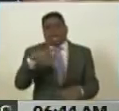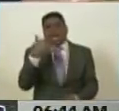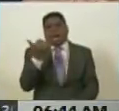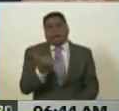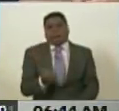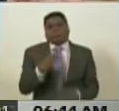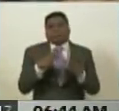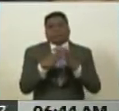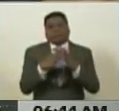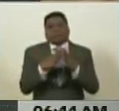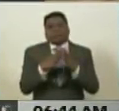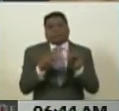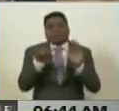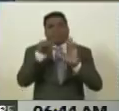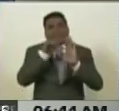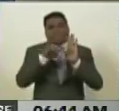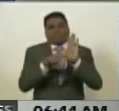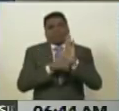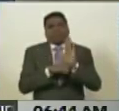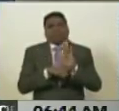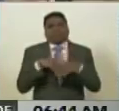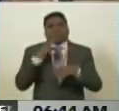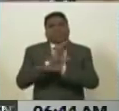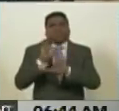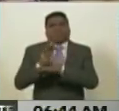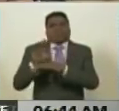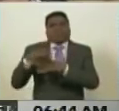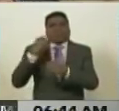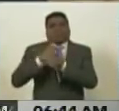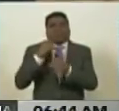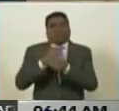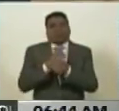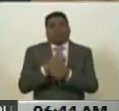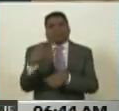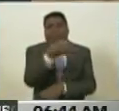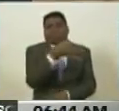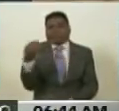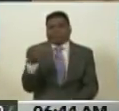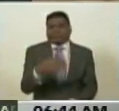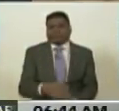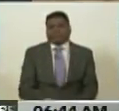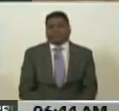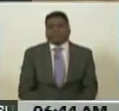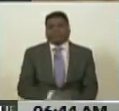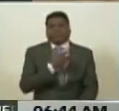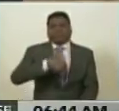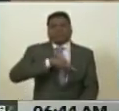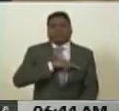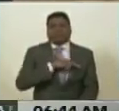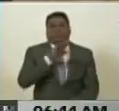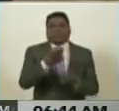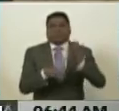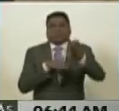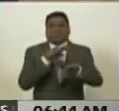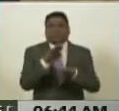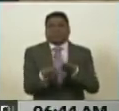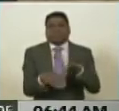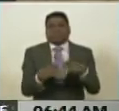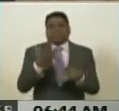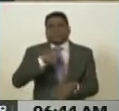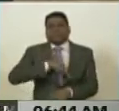protección al ingreso de los trabajadores y de protección al empleo y la calidad del empleo de los trabajadores. Entonces, estamos encaminados hacia allá. Nosotros también